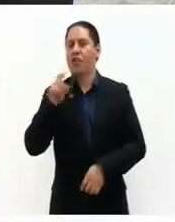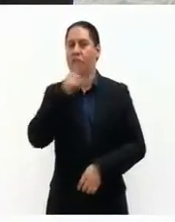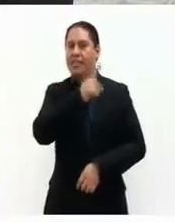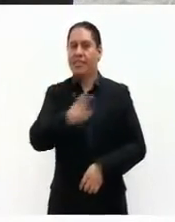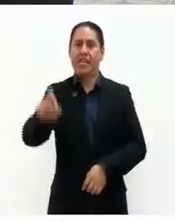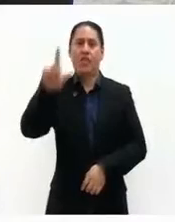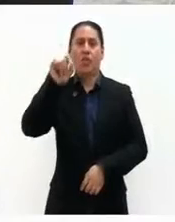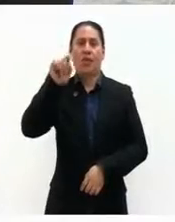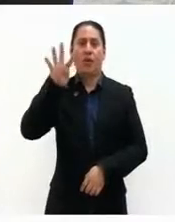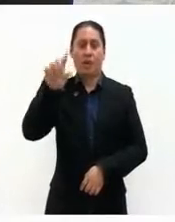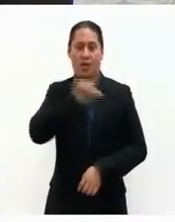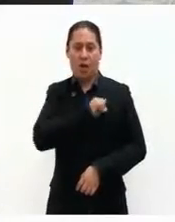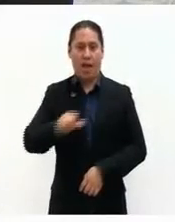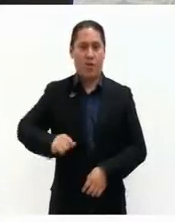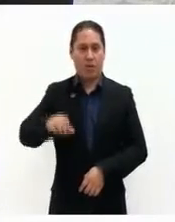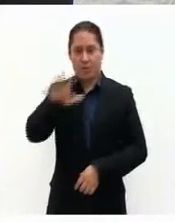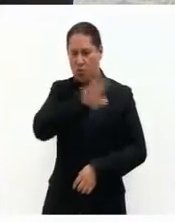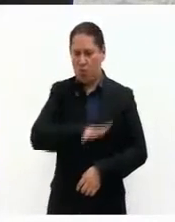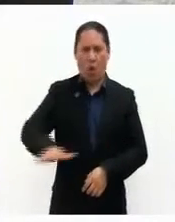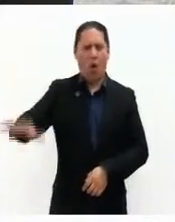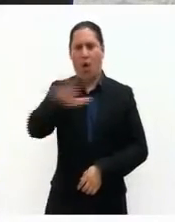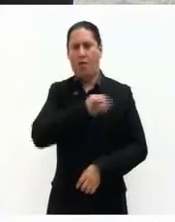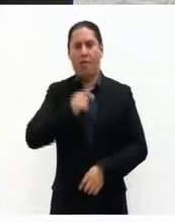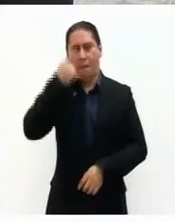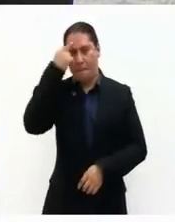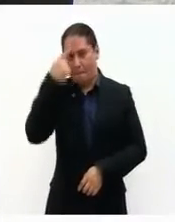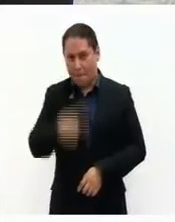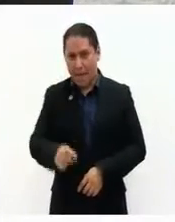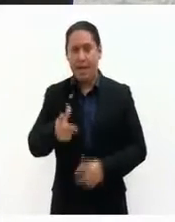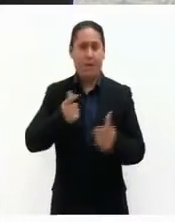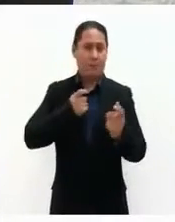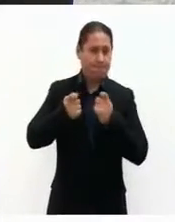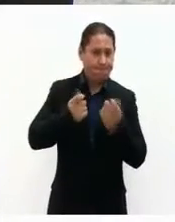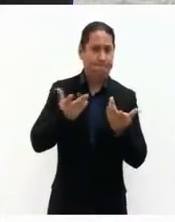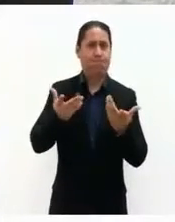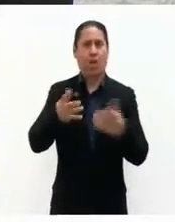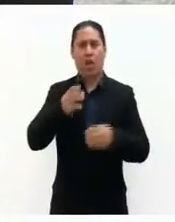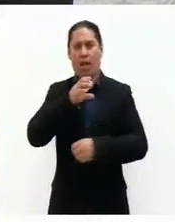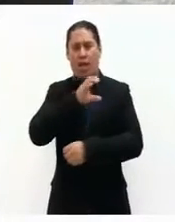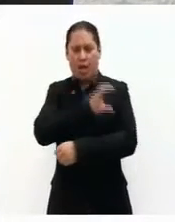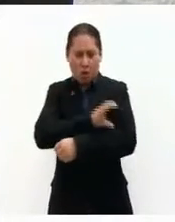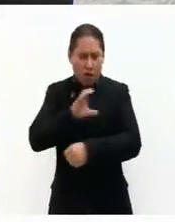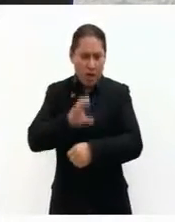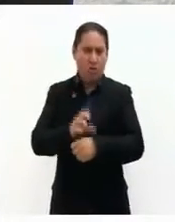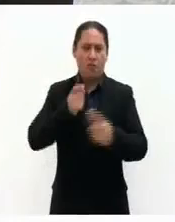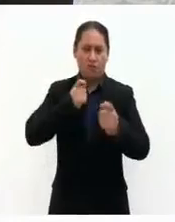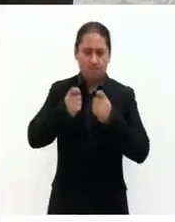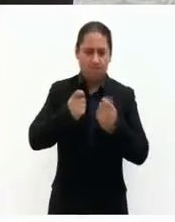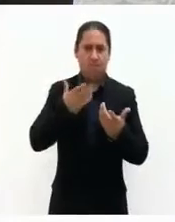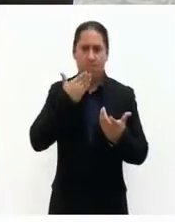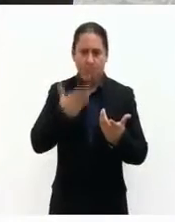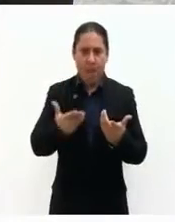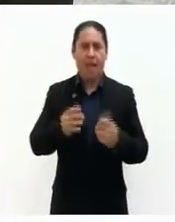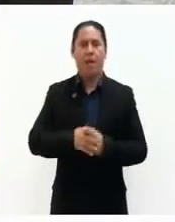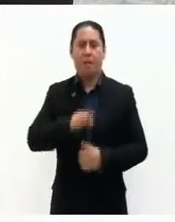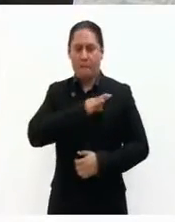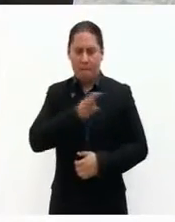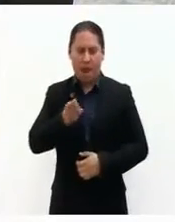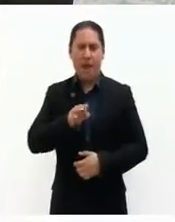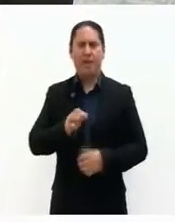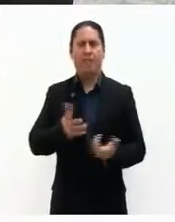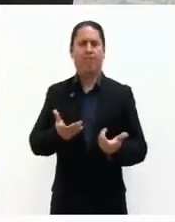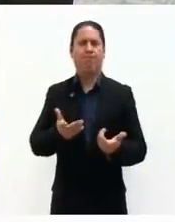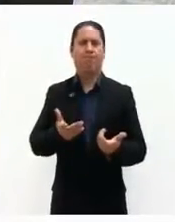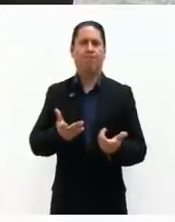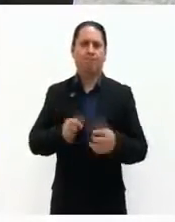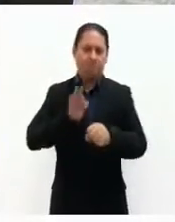124 ayuntamientos municipales, para que mediante estrategias de cooperación interinstitucional adopten medidas necesarias